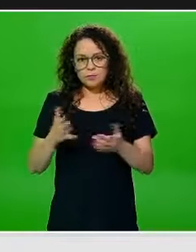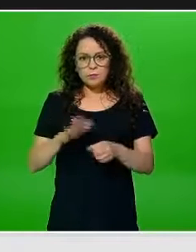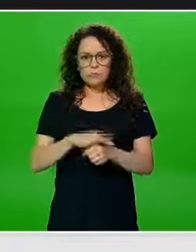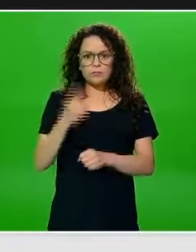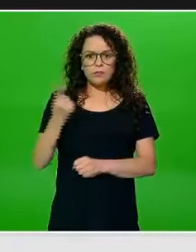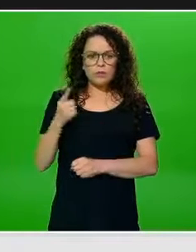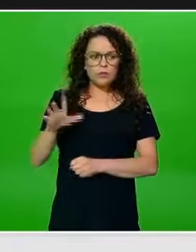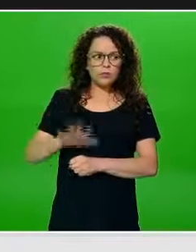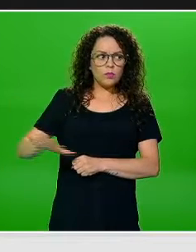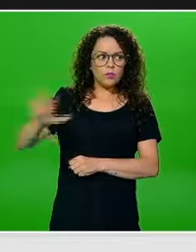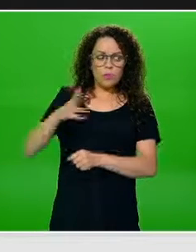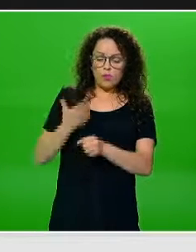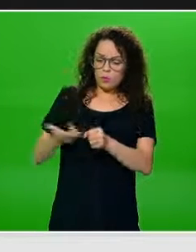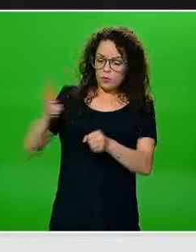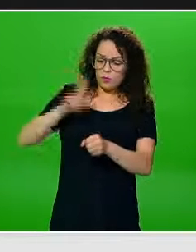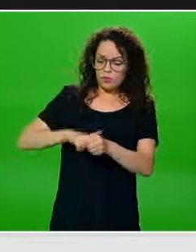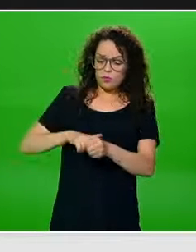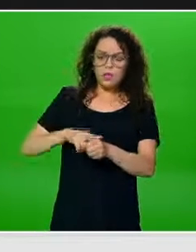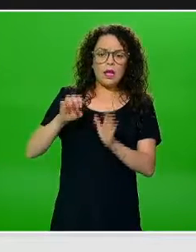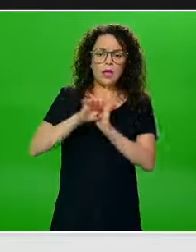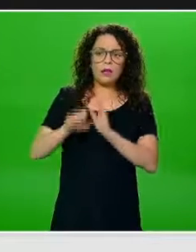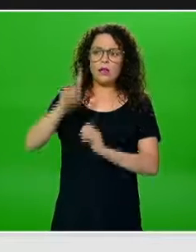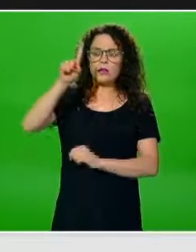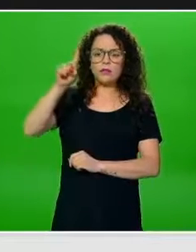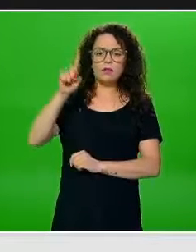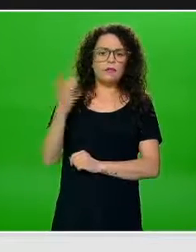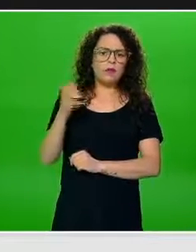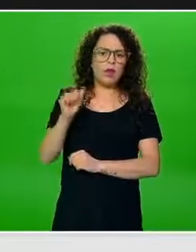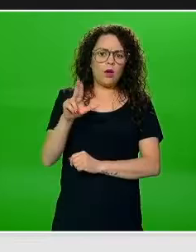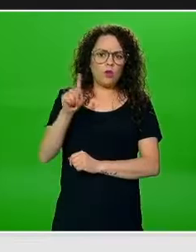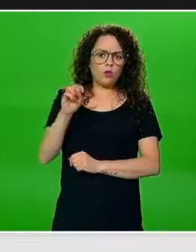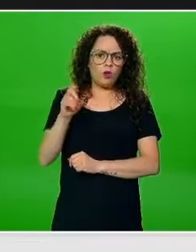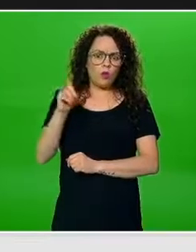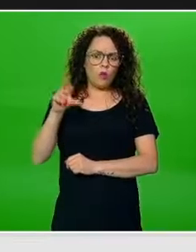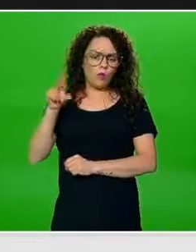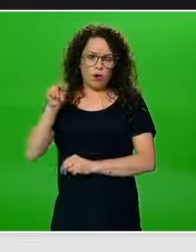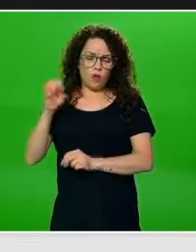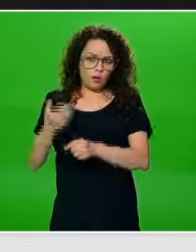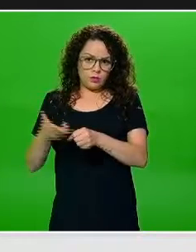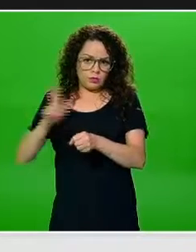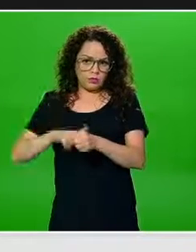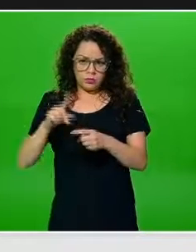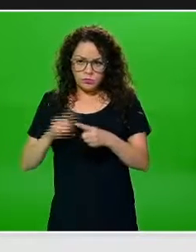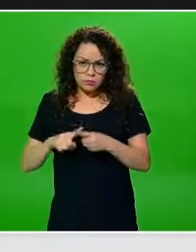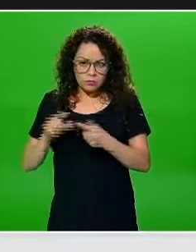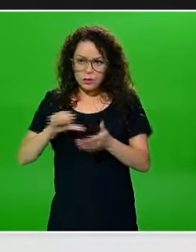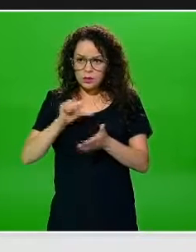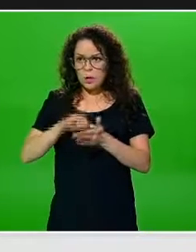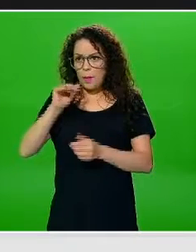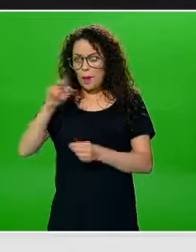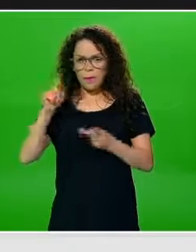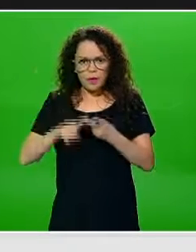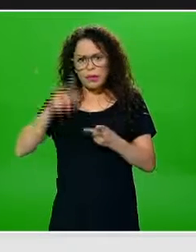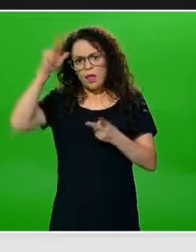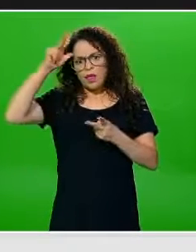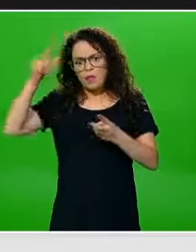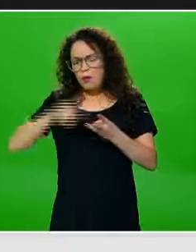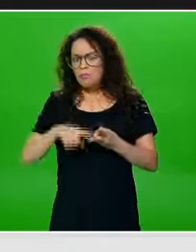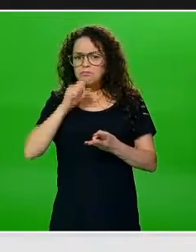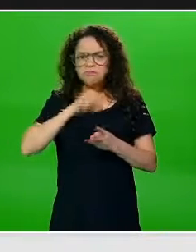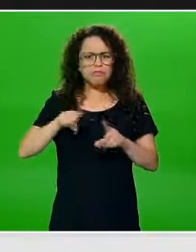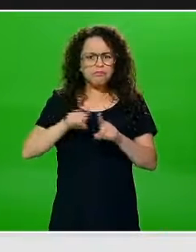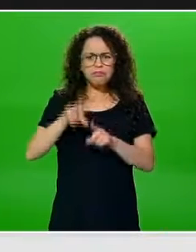no es hospital, el Autódromo tampoco es hospital, el Hospital Inflable de Hidalgo es un hospital que se